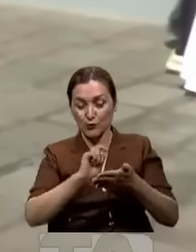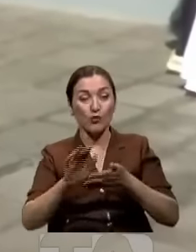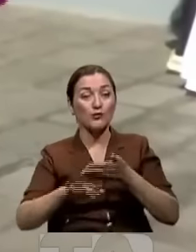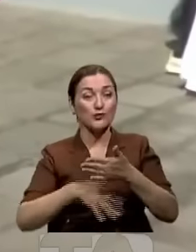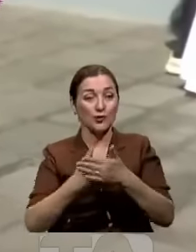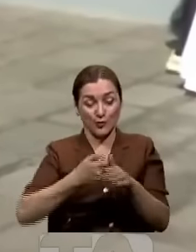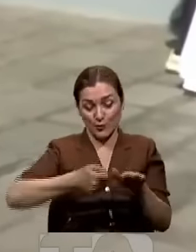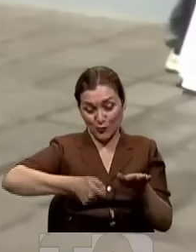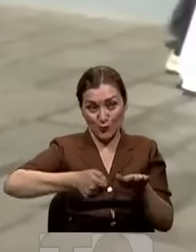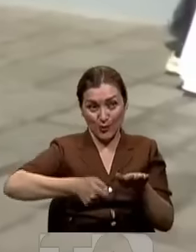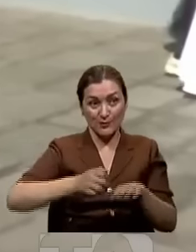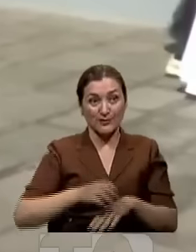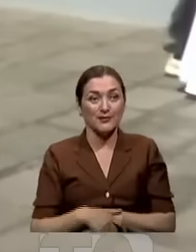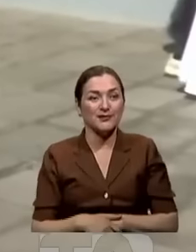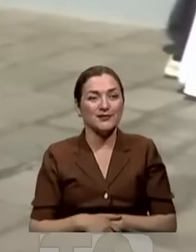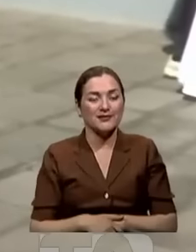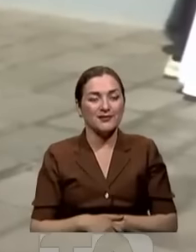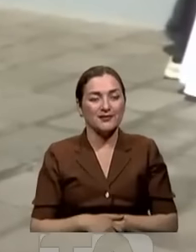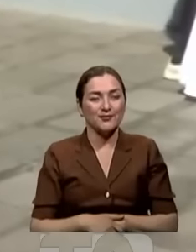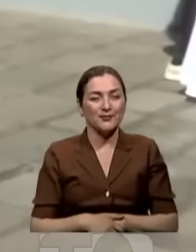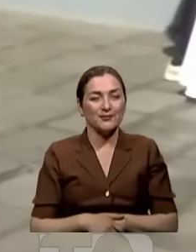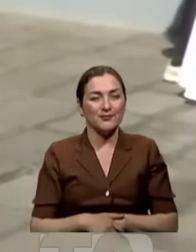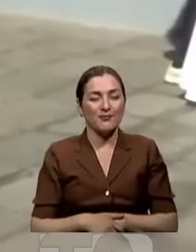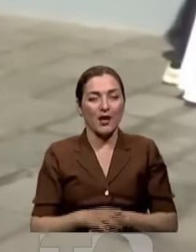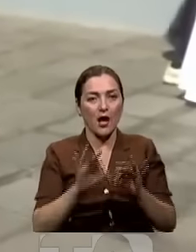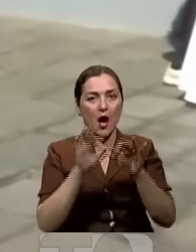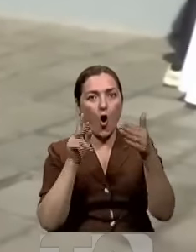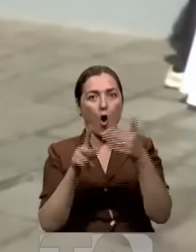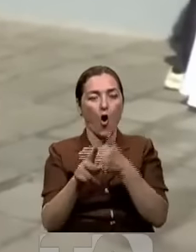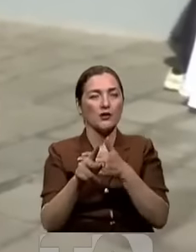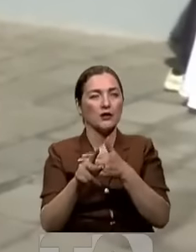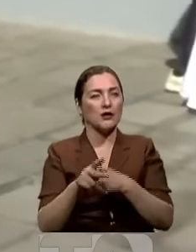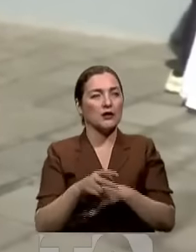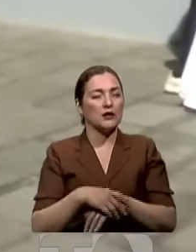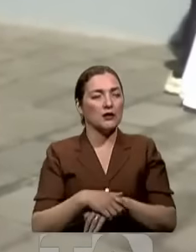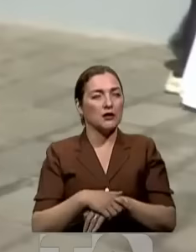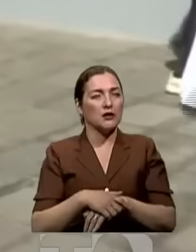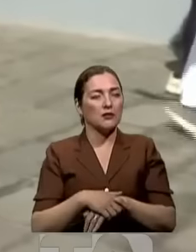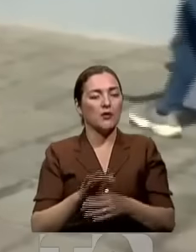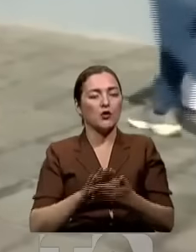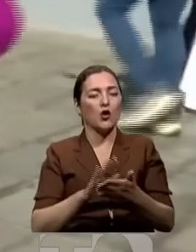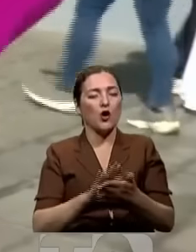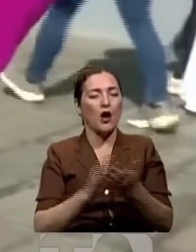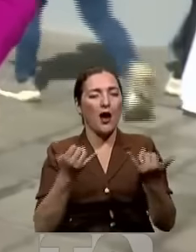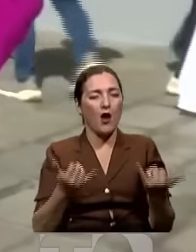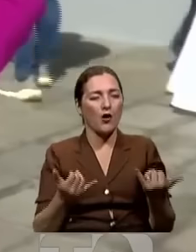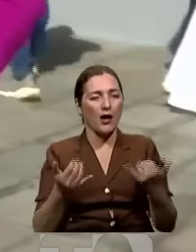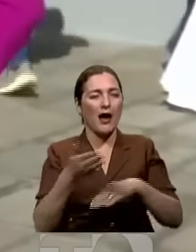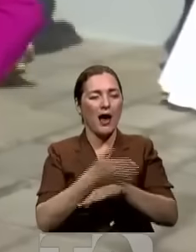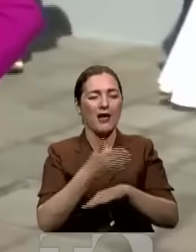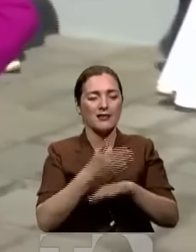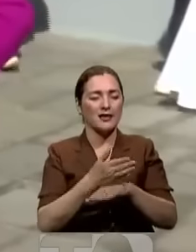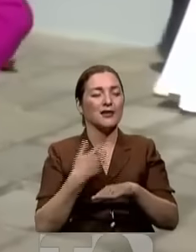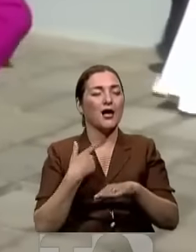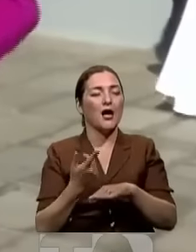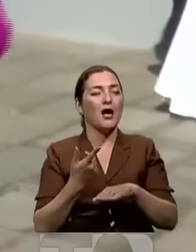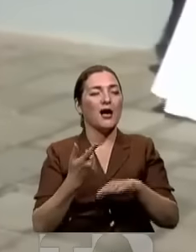los jueces. Y vamos a ver, vamos a ver. Vamos ahora a un corte comercial. Pero antes del corte comercial, yo sí quiero hacer lo que tú